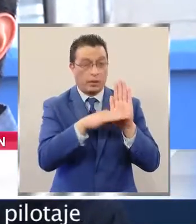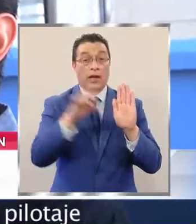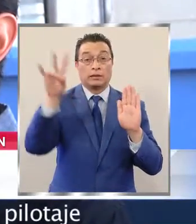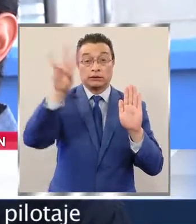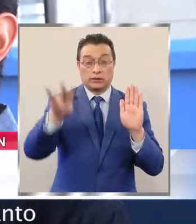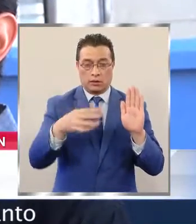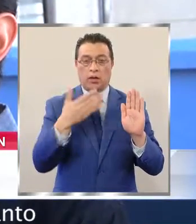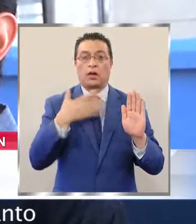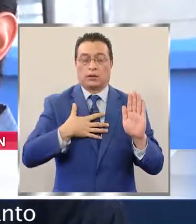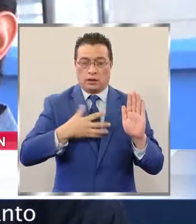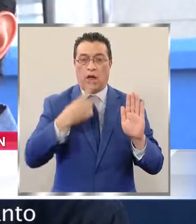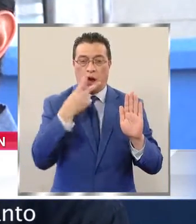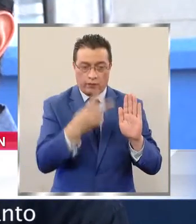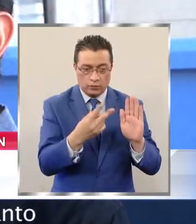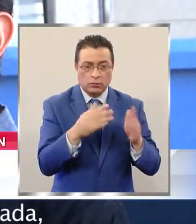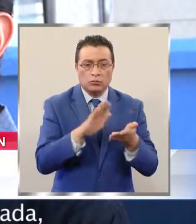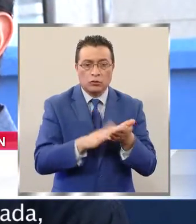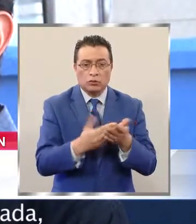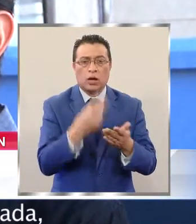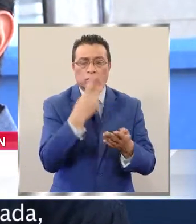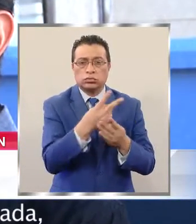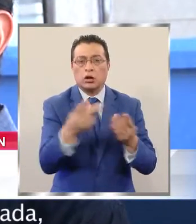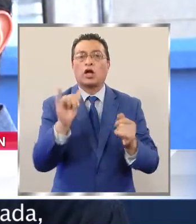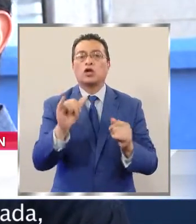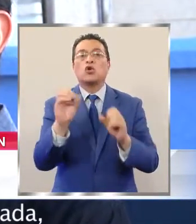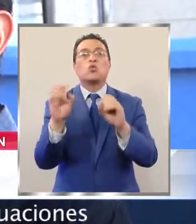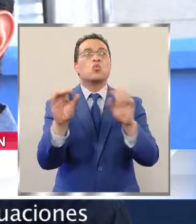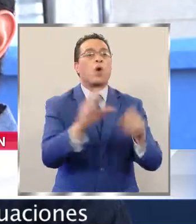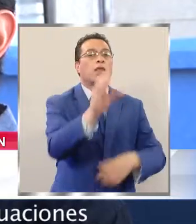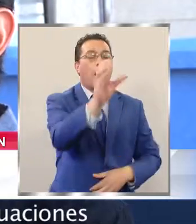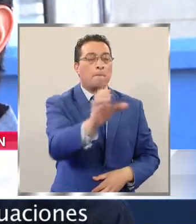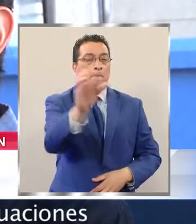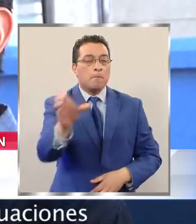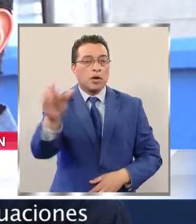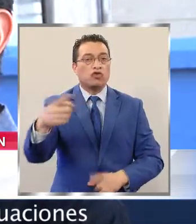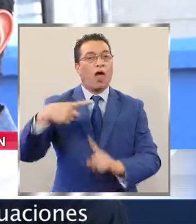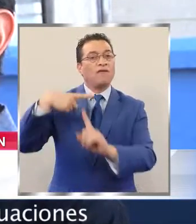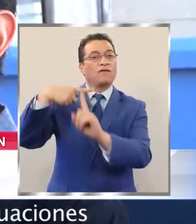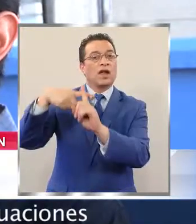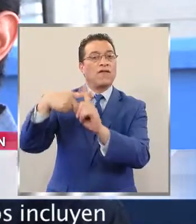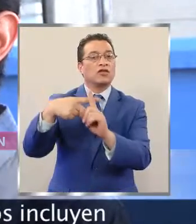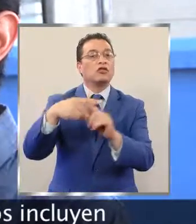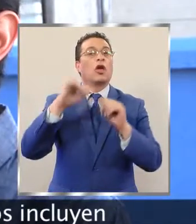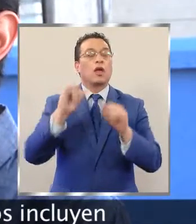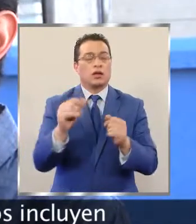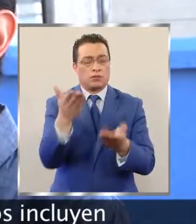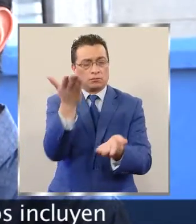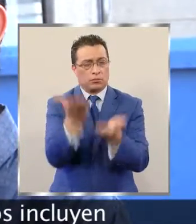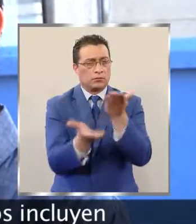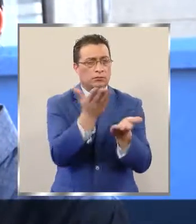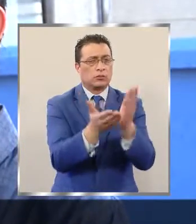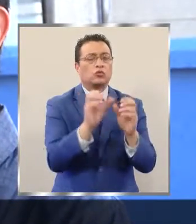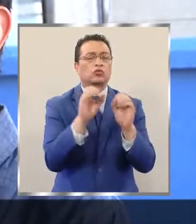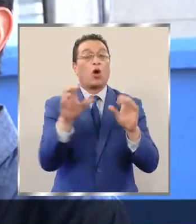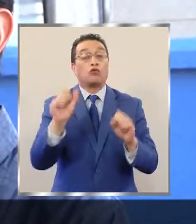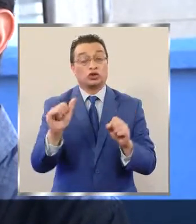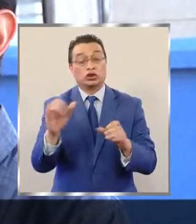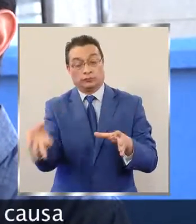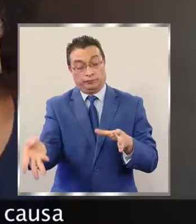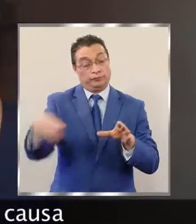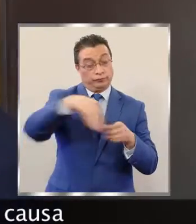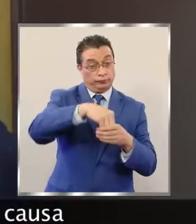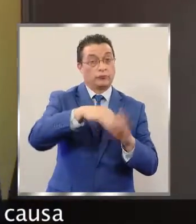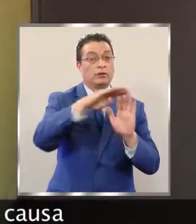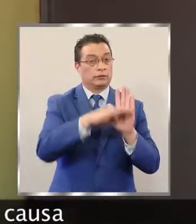que hacer un pilotaje y ver más o menos cuánto es la población beneficiada y después una serie de evaluaciones que hacen ellos para ver si lo incluyen o no en su